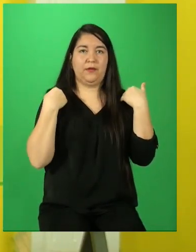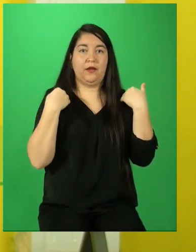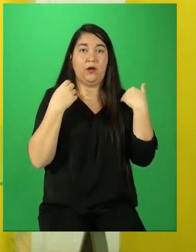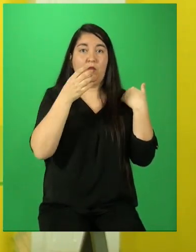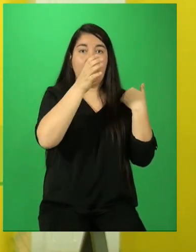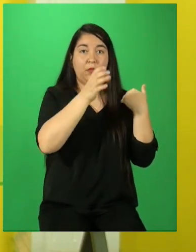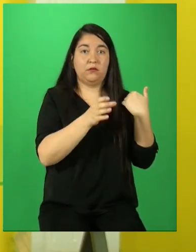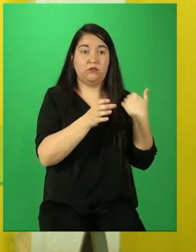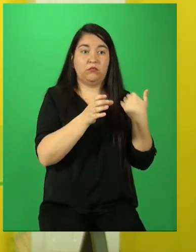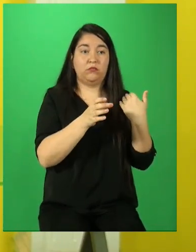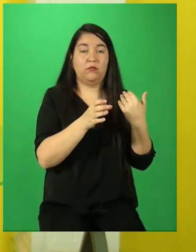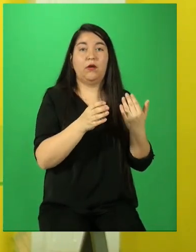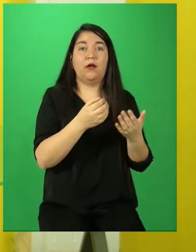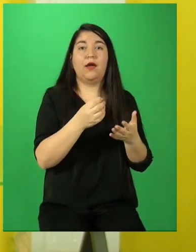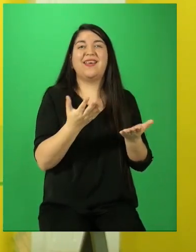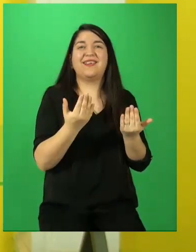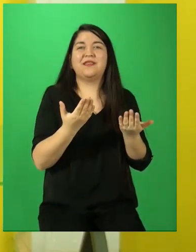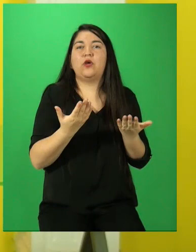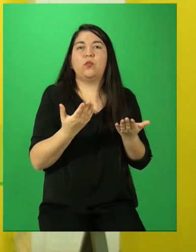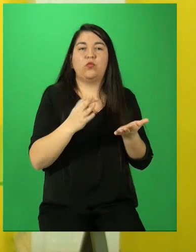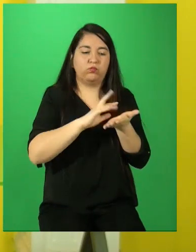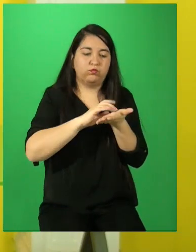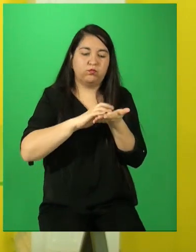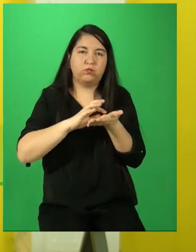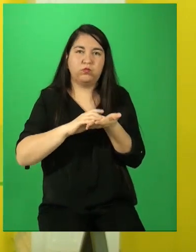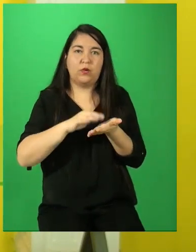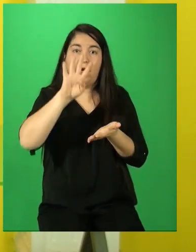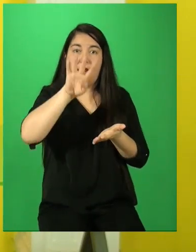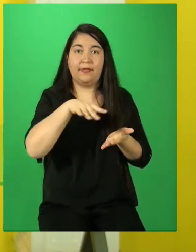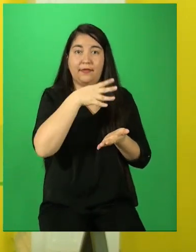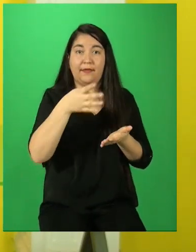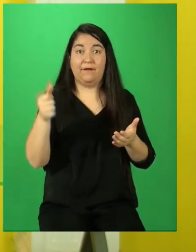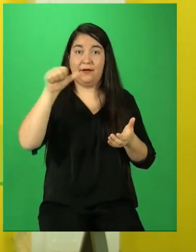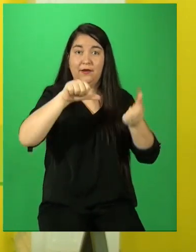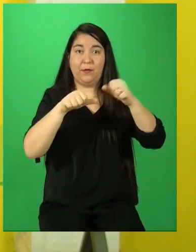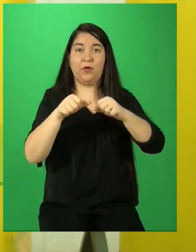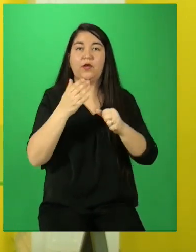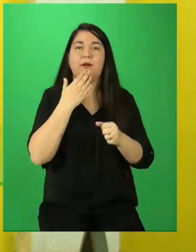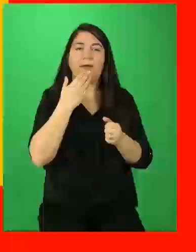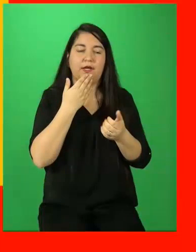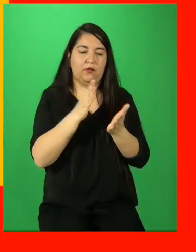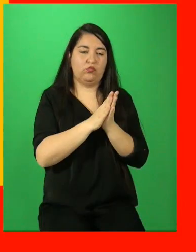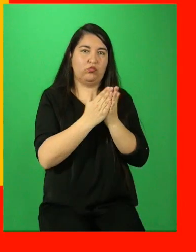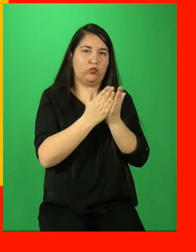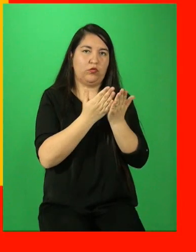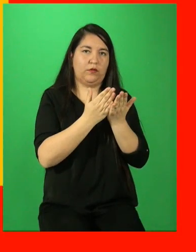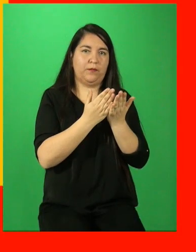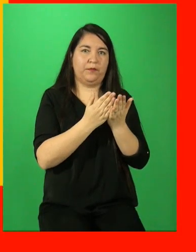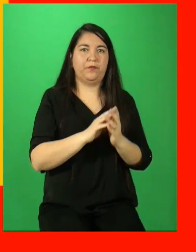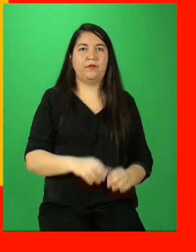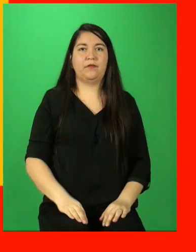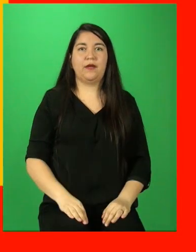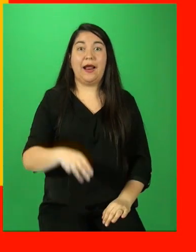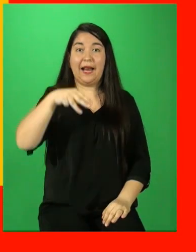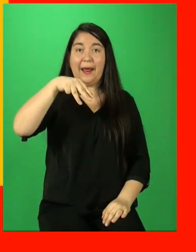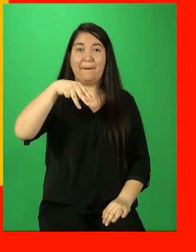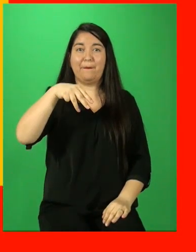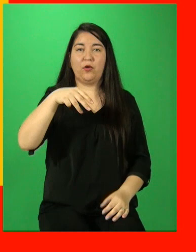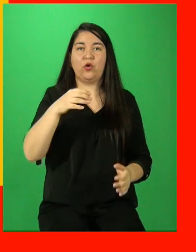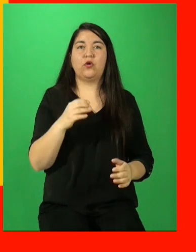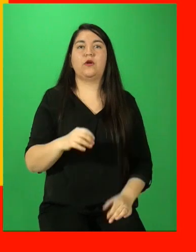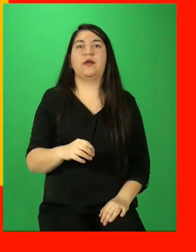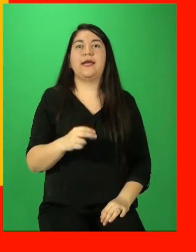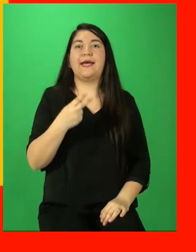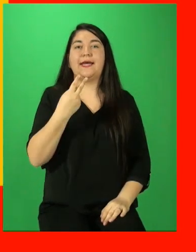de una calculadora, de una tabla periódica y su cuaderno. Calcular la molaridad de 15 gramos de cloruro